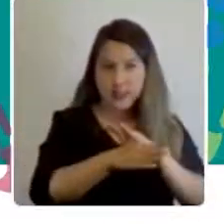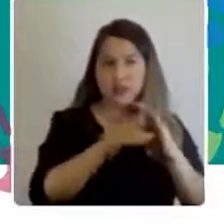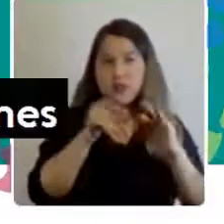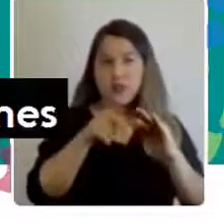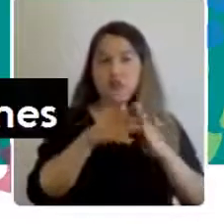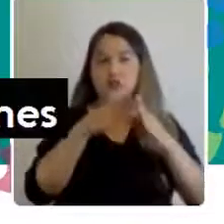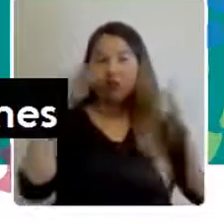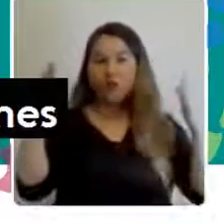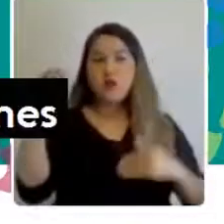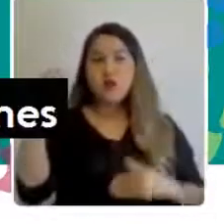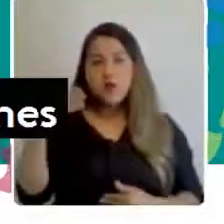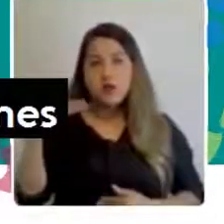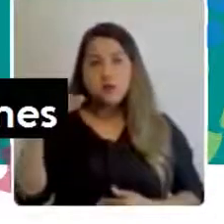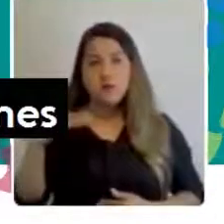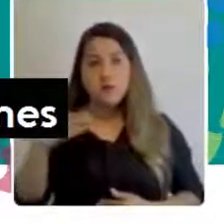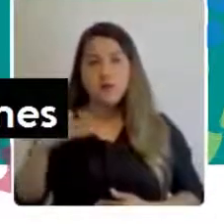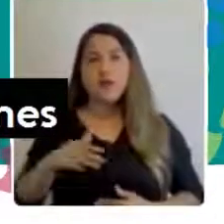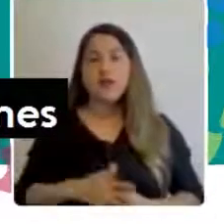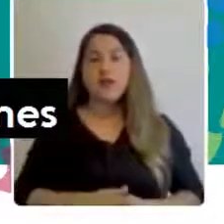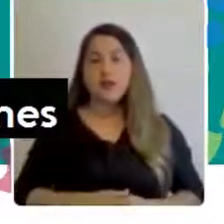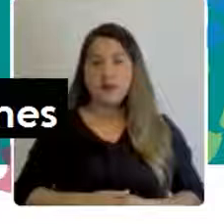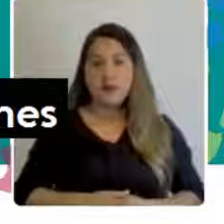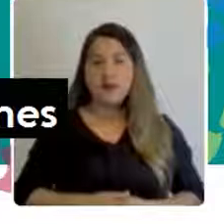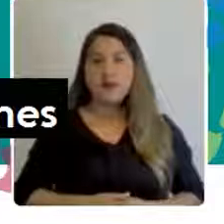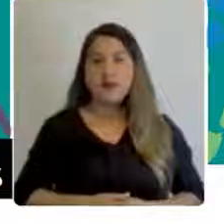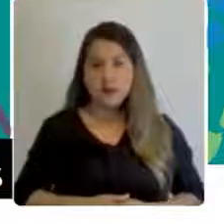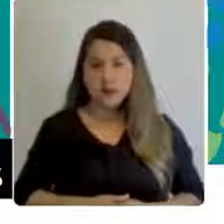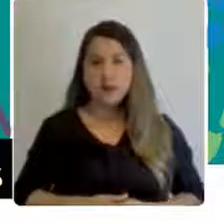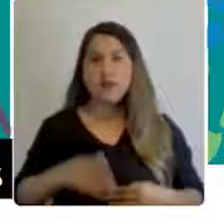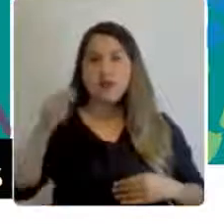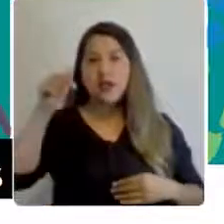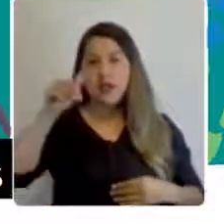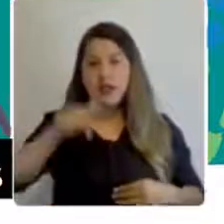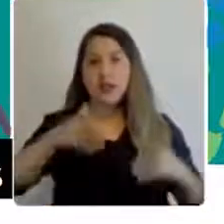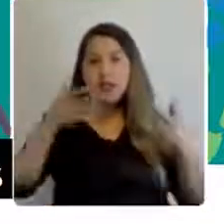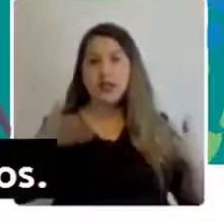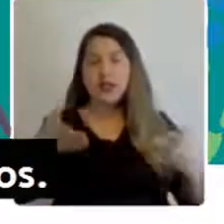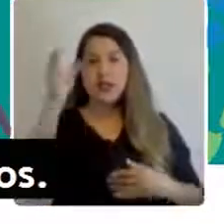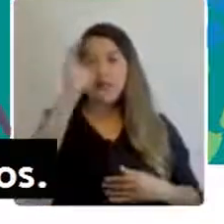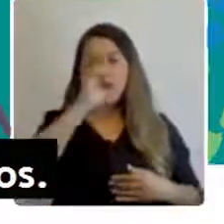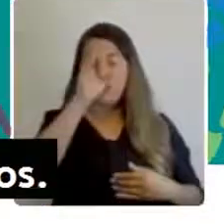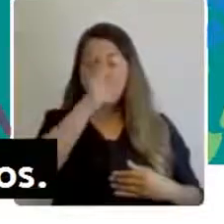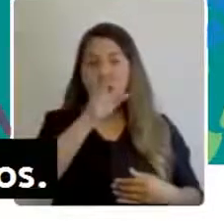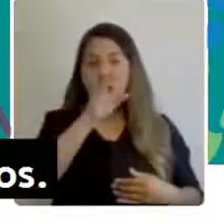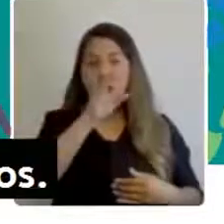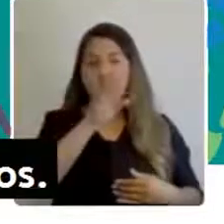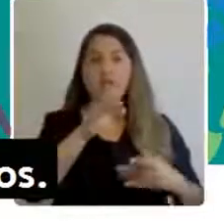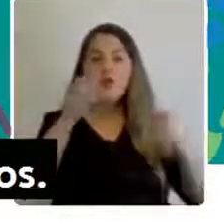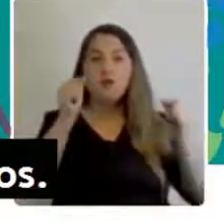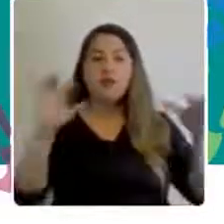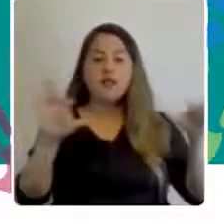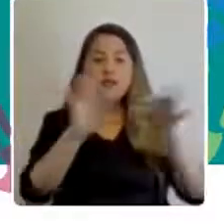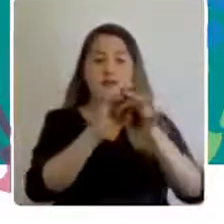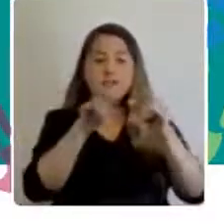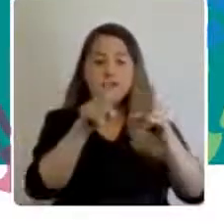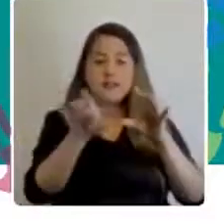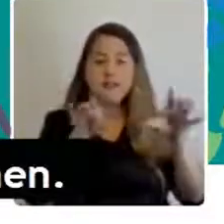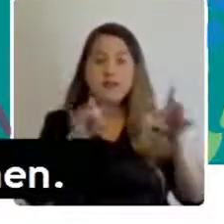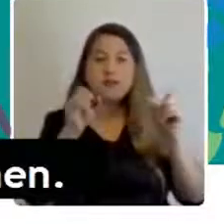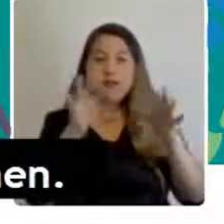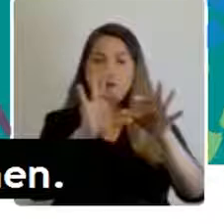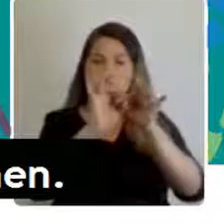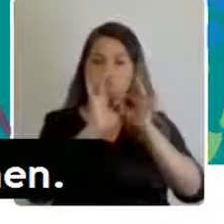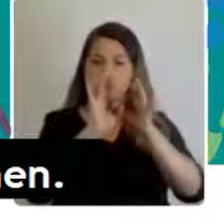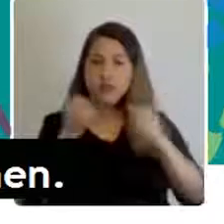importante. Hay una cantidad de gente y de asociaciones que están aquí buscando justamente establecer esos vínculos, así que muchas gracias por compartirlos.